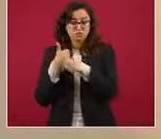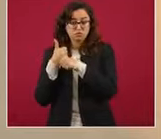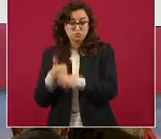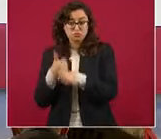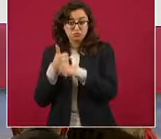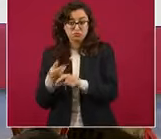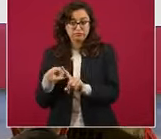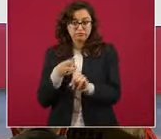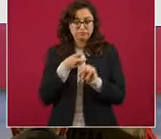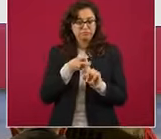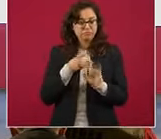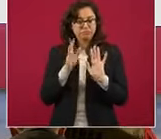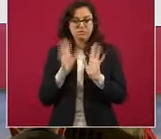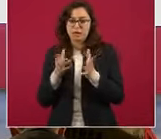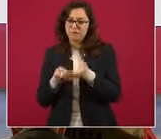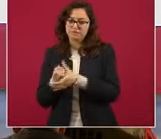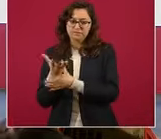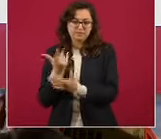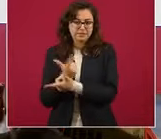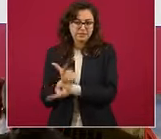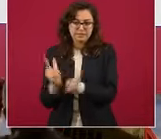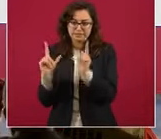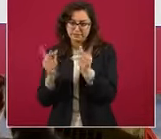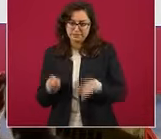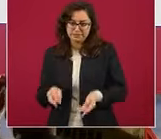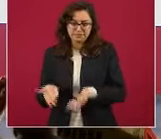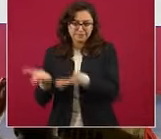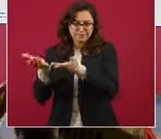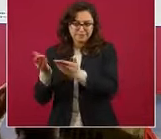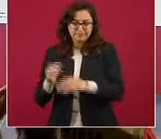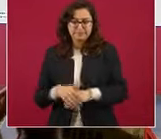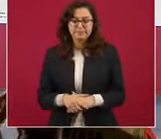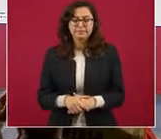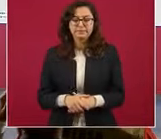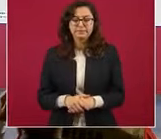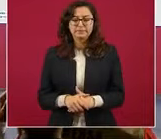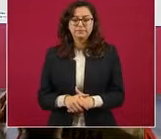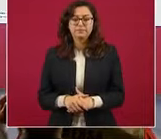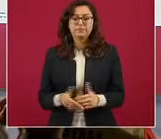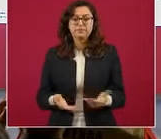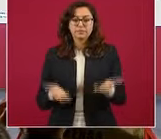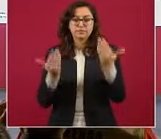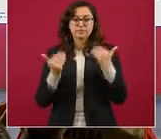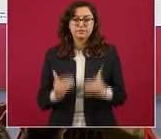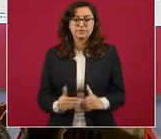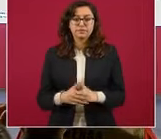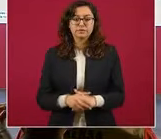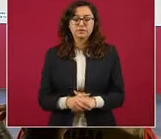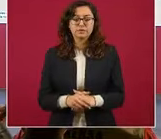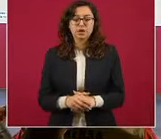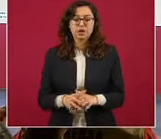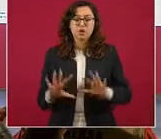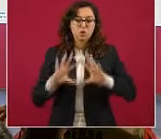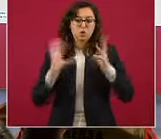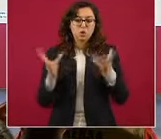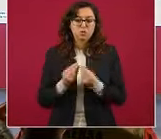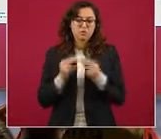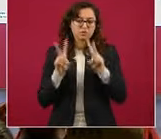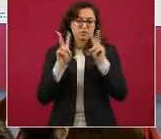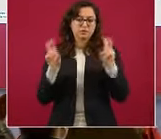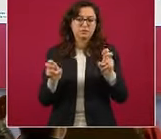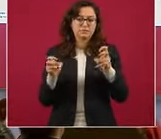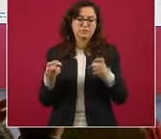julio del 19 al 15 de diciembre del presente año. Siguiente. En cuanto al robo total, es